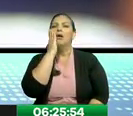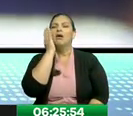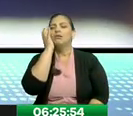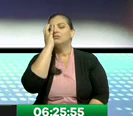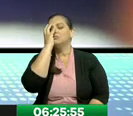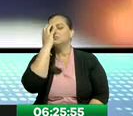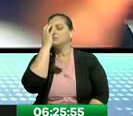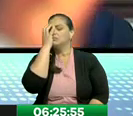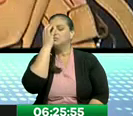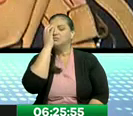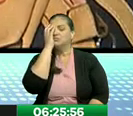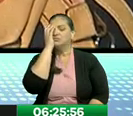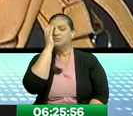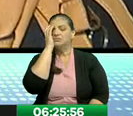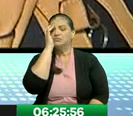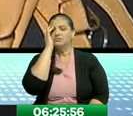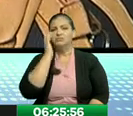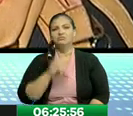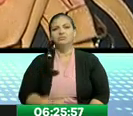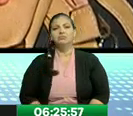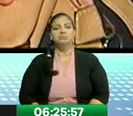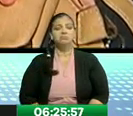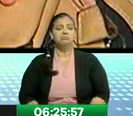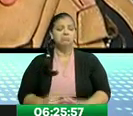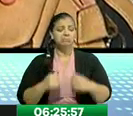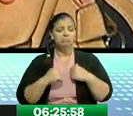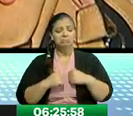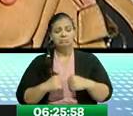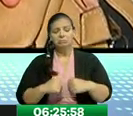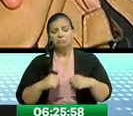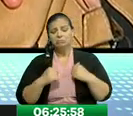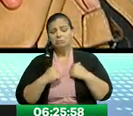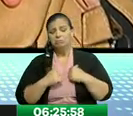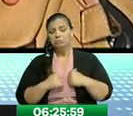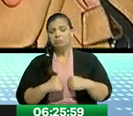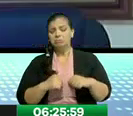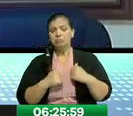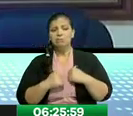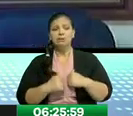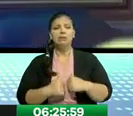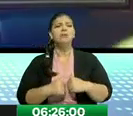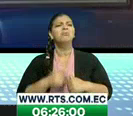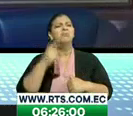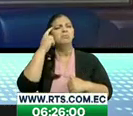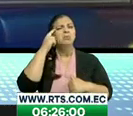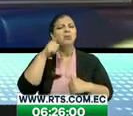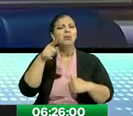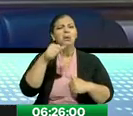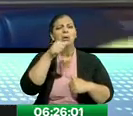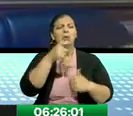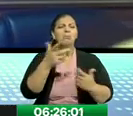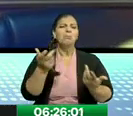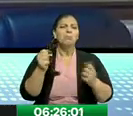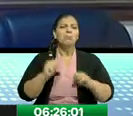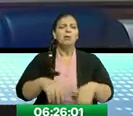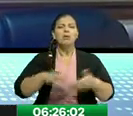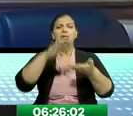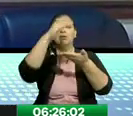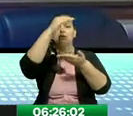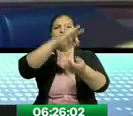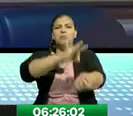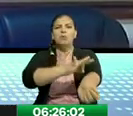que es una simple depresión, piensa que poniéndole un suero se va a salvar. se va